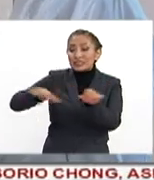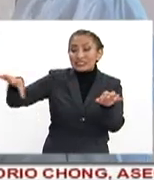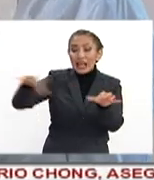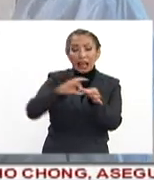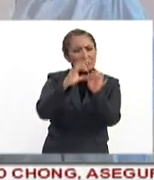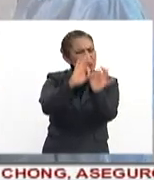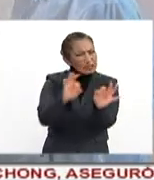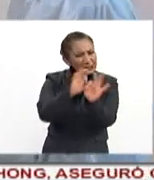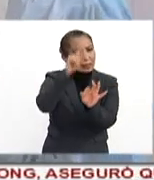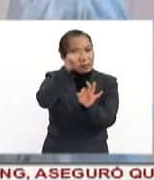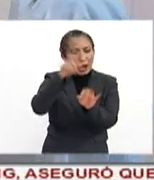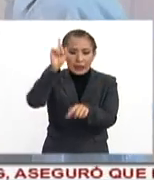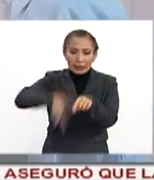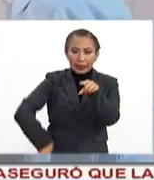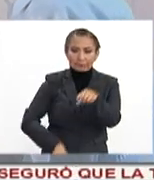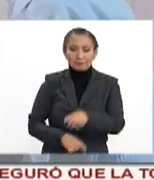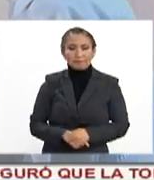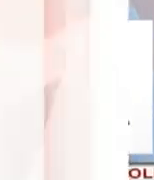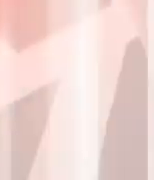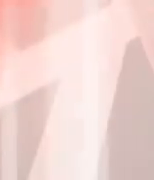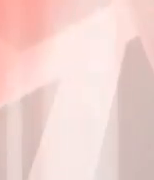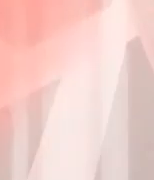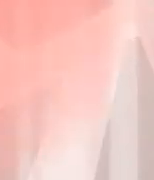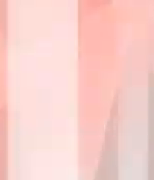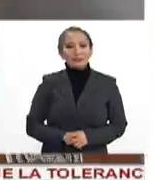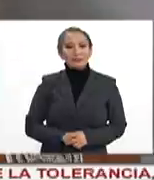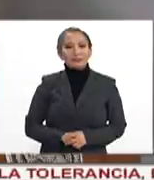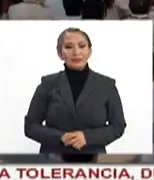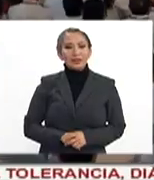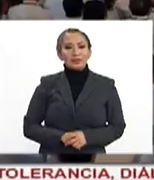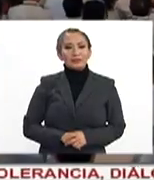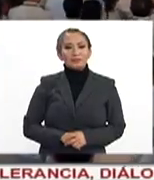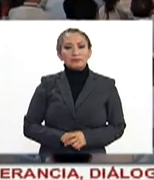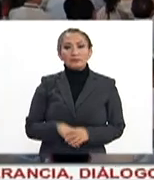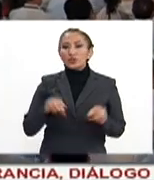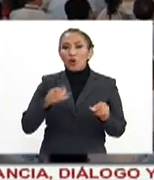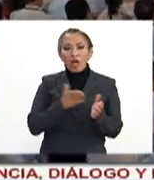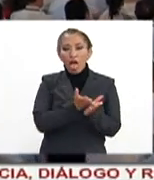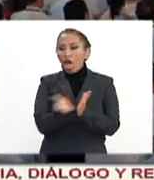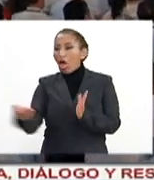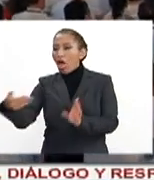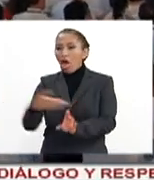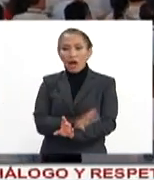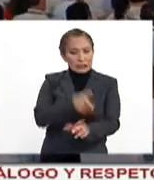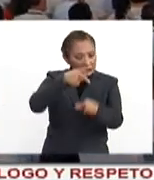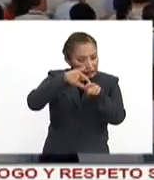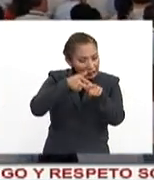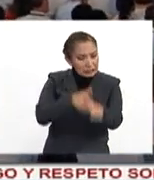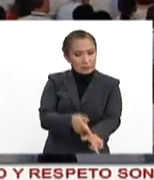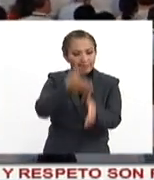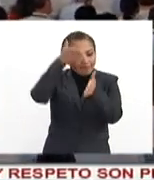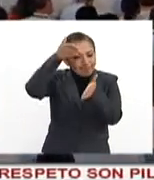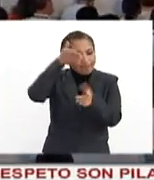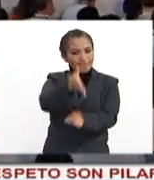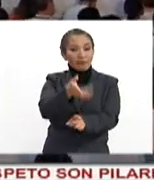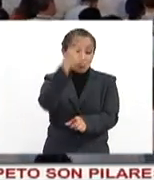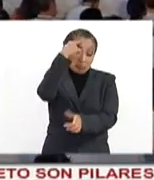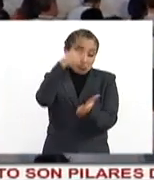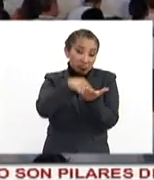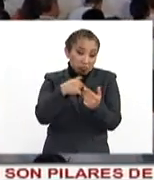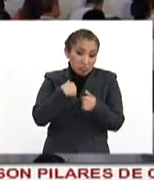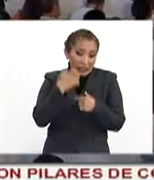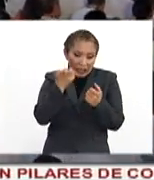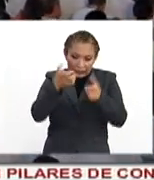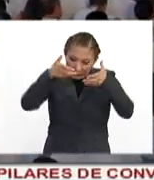es la clave para erradicarlos. No perdamos rumbo. Mantengámonos, creo yo,